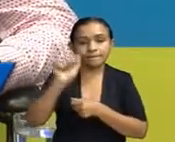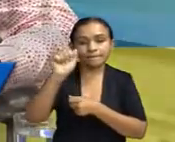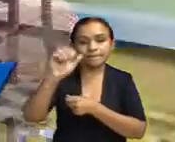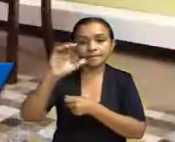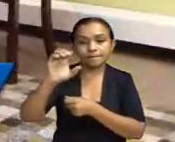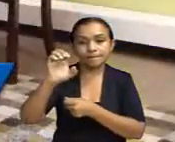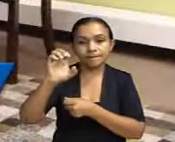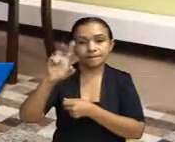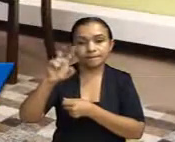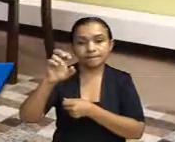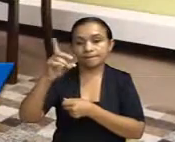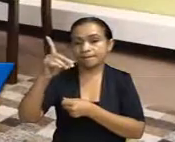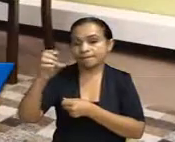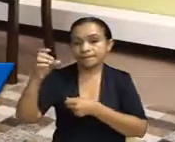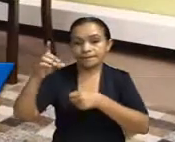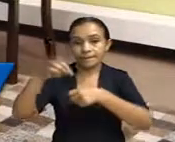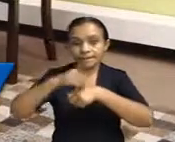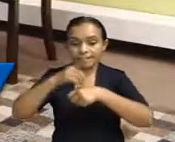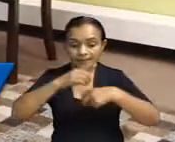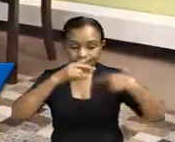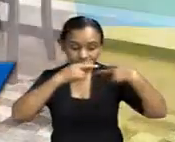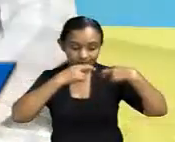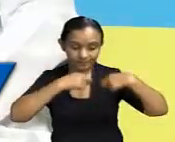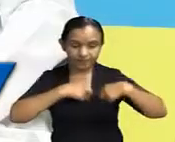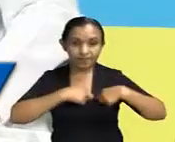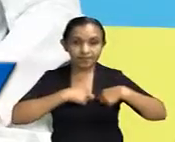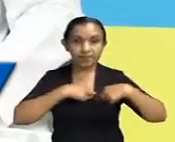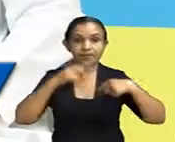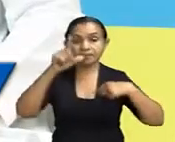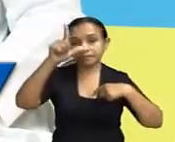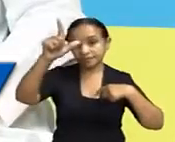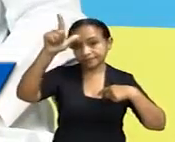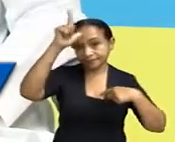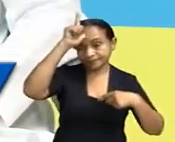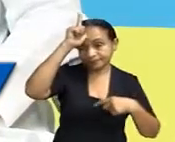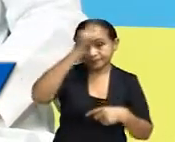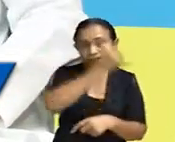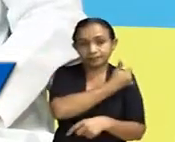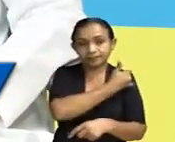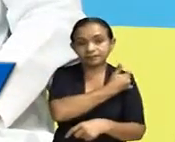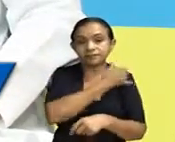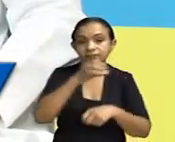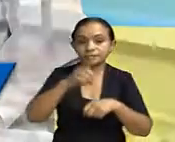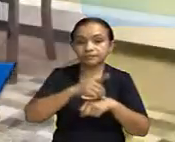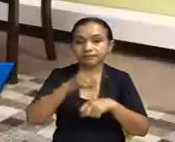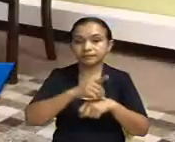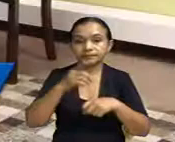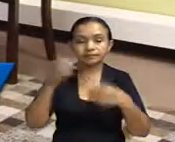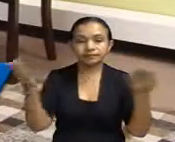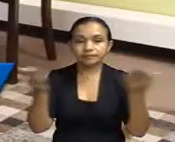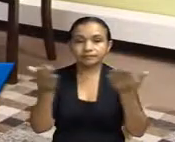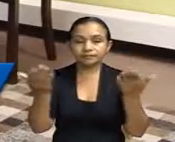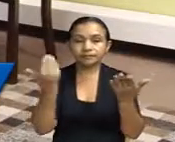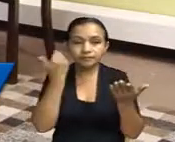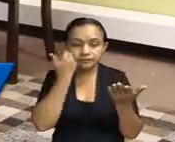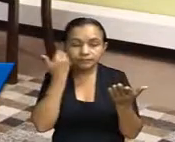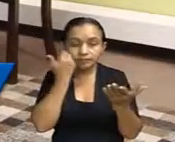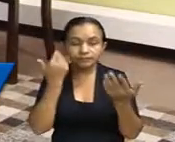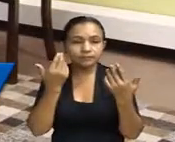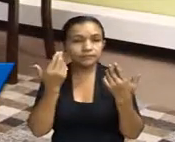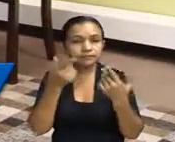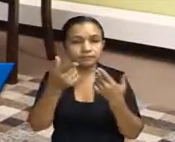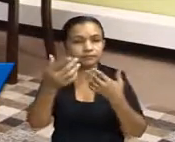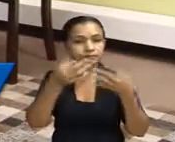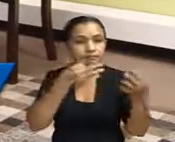es cardióloga del Hospital Alemán Nicaragüense. Sí, sí. Doctora, hablemos más de los síntomas. Usted me decía que